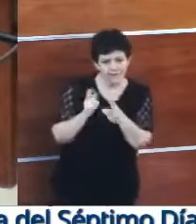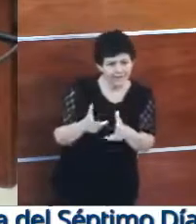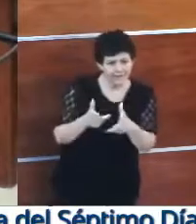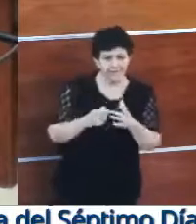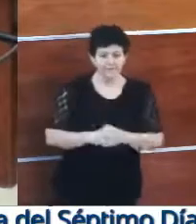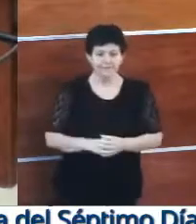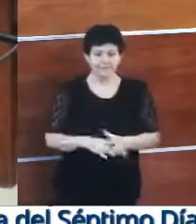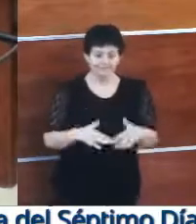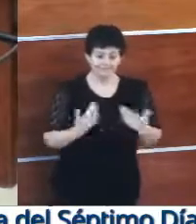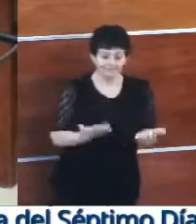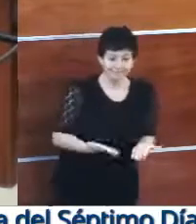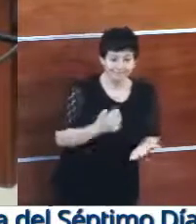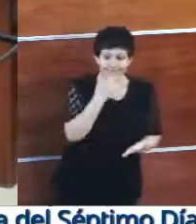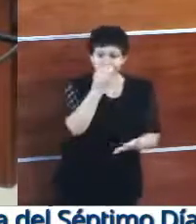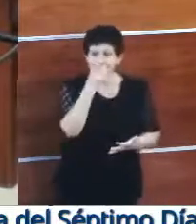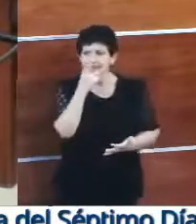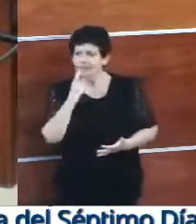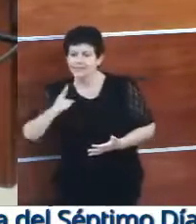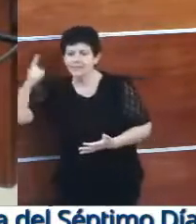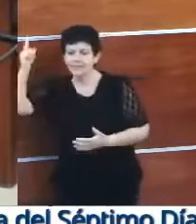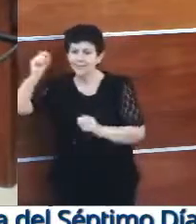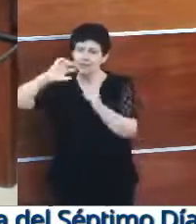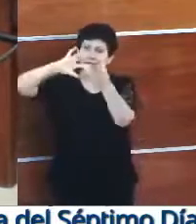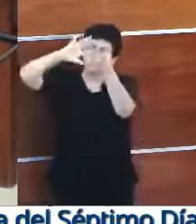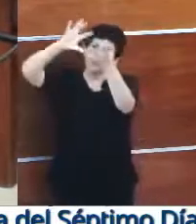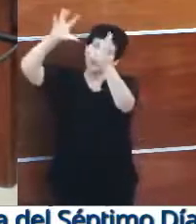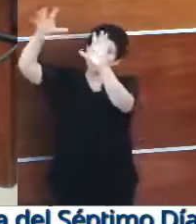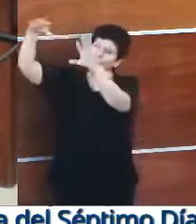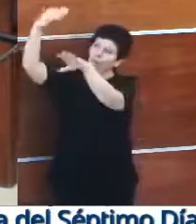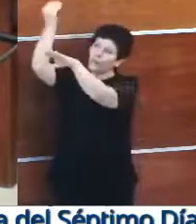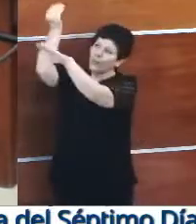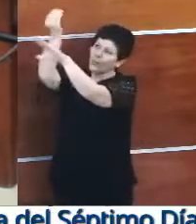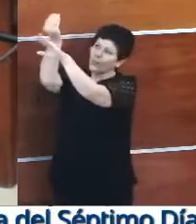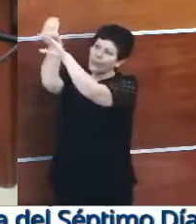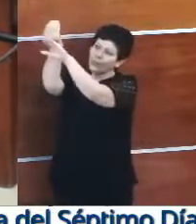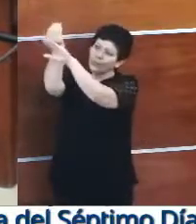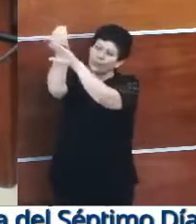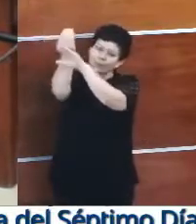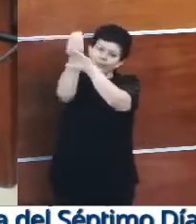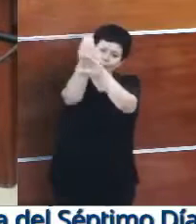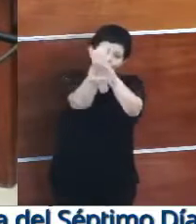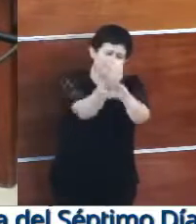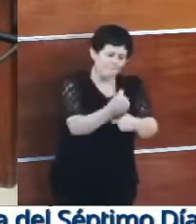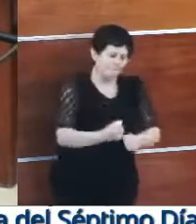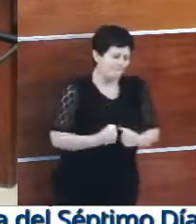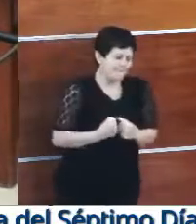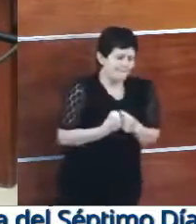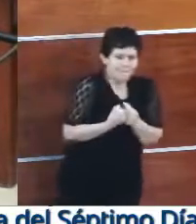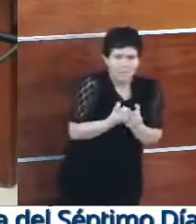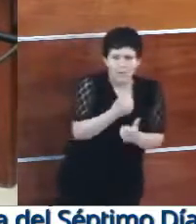Entonces vendrá el Hijo del Hombre, que vendrá en las nubes con poder y con gran gloria.